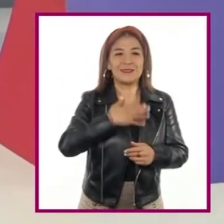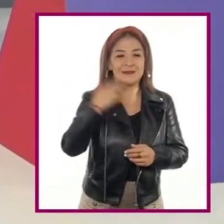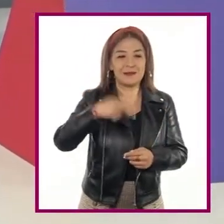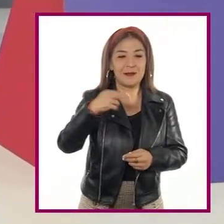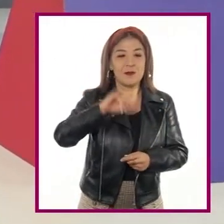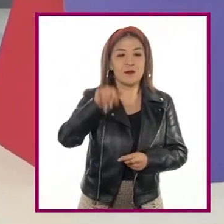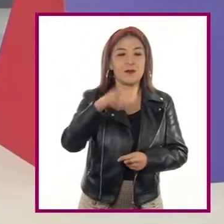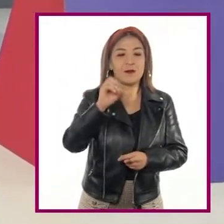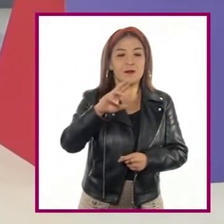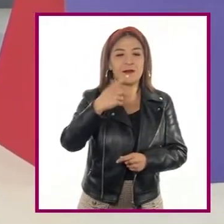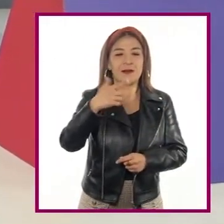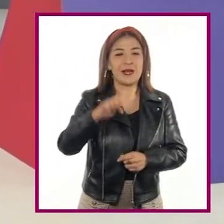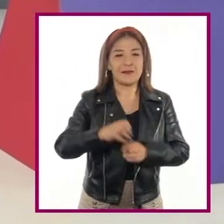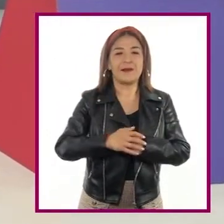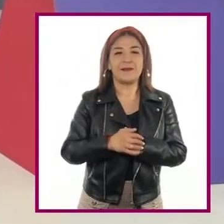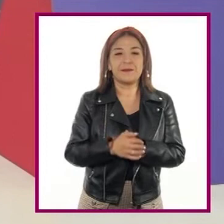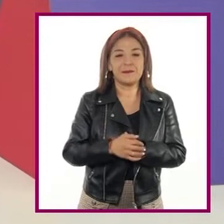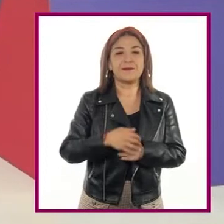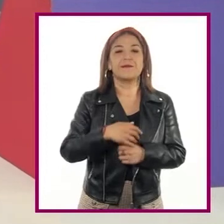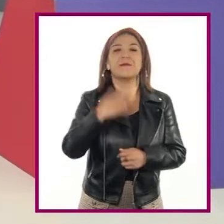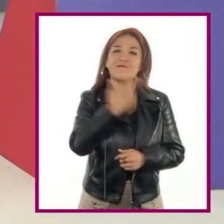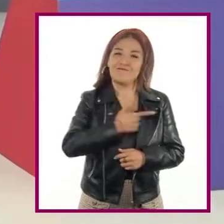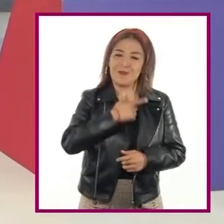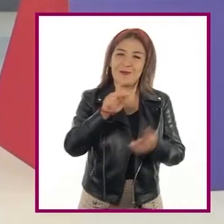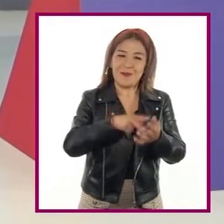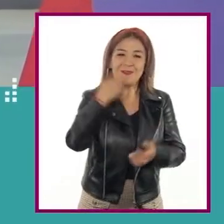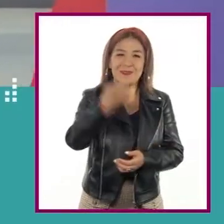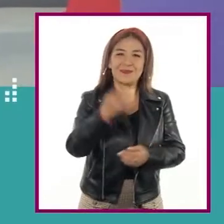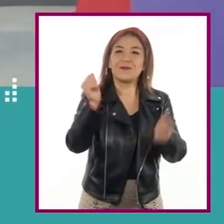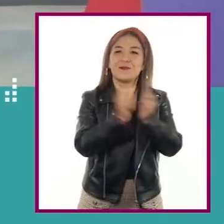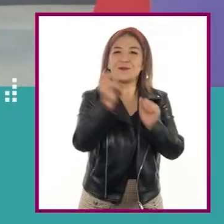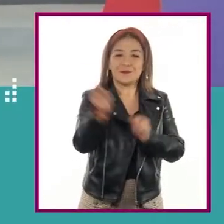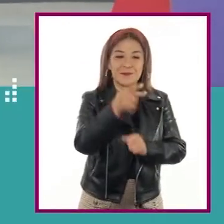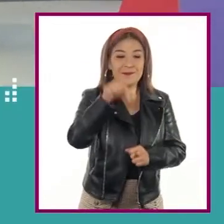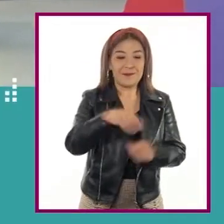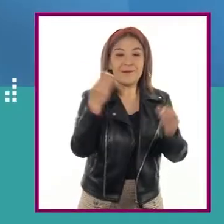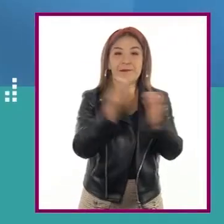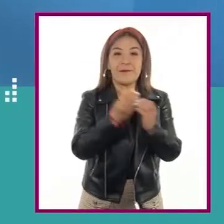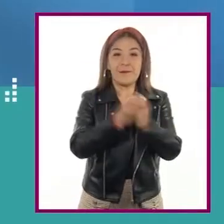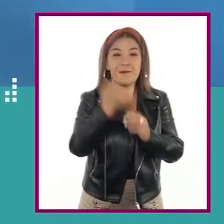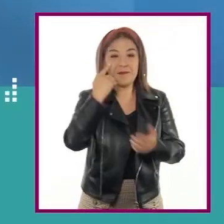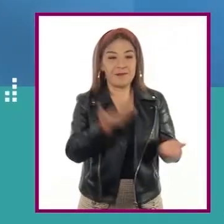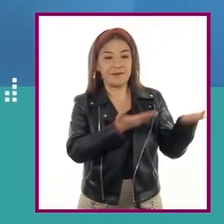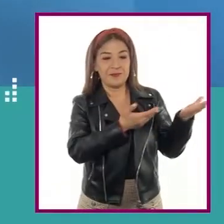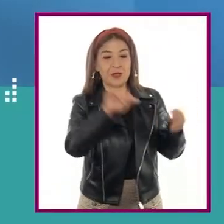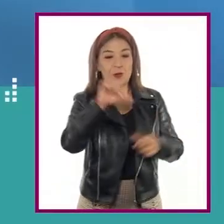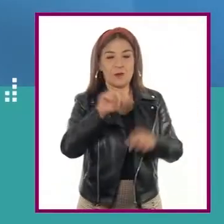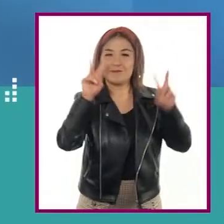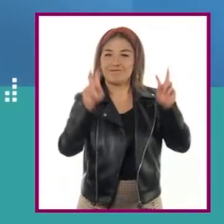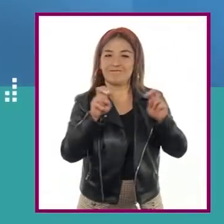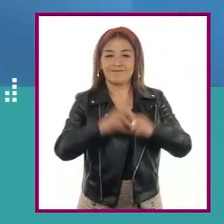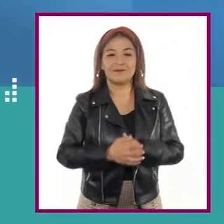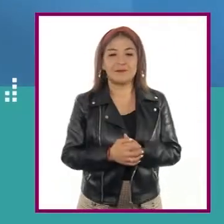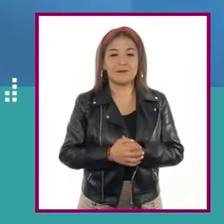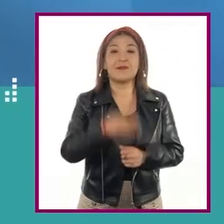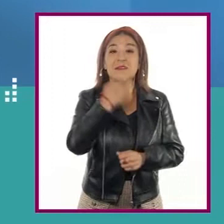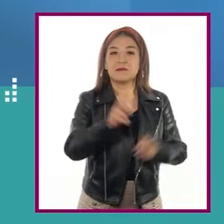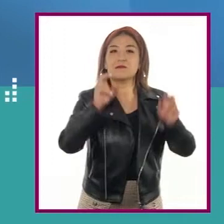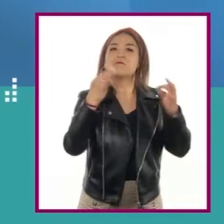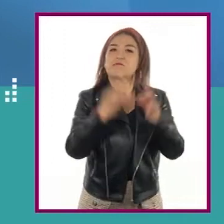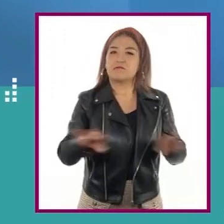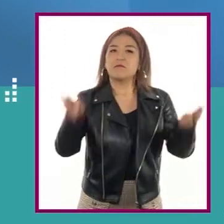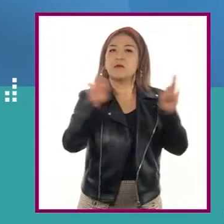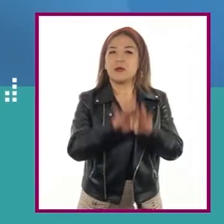me da mucho gusto estar nuevamente con ustedes en esta sesión titulada Antes de decidir, me informo. Tema de gran